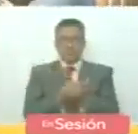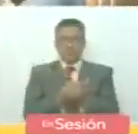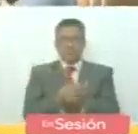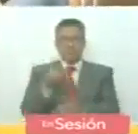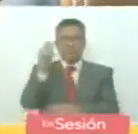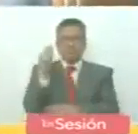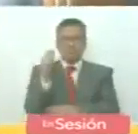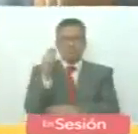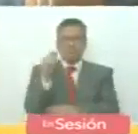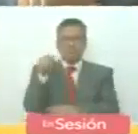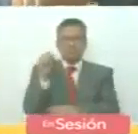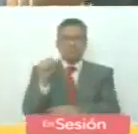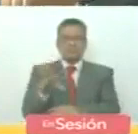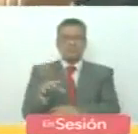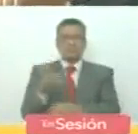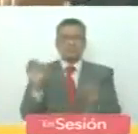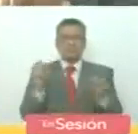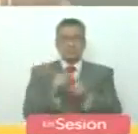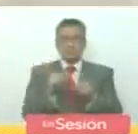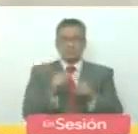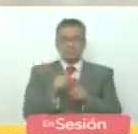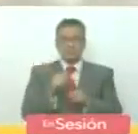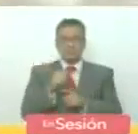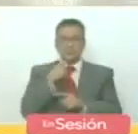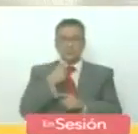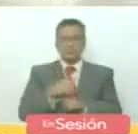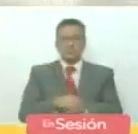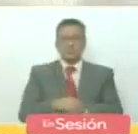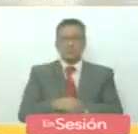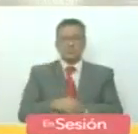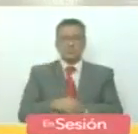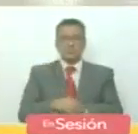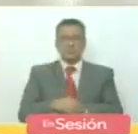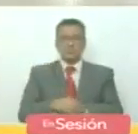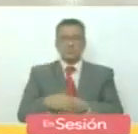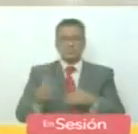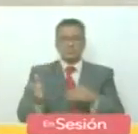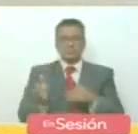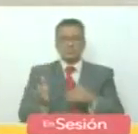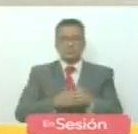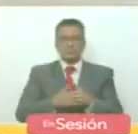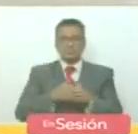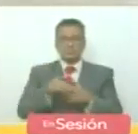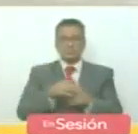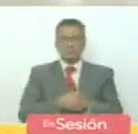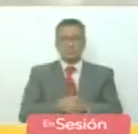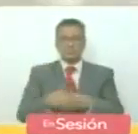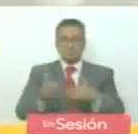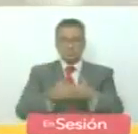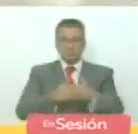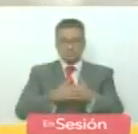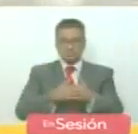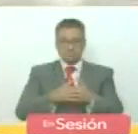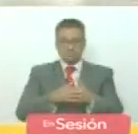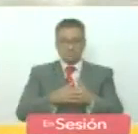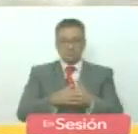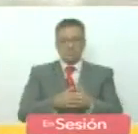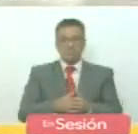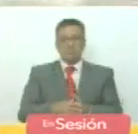diputado. Nadie más en el derecho de palabra. Se va a cerrar. Se cierra.